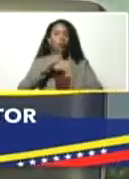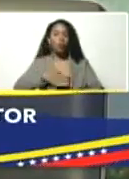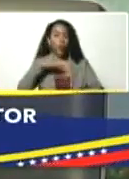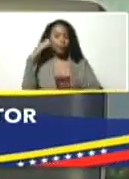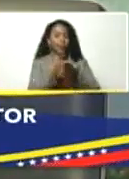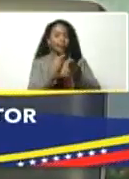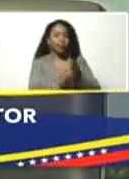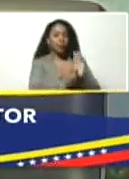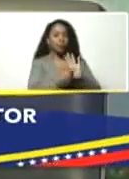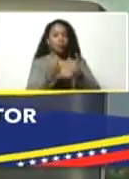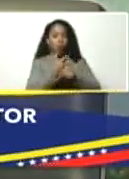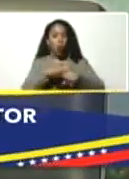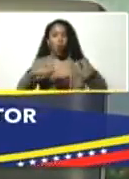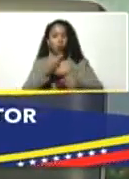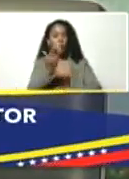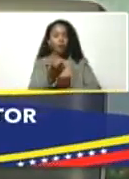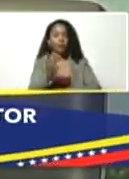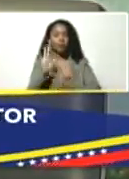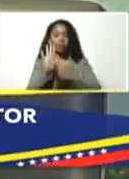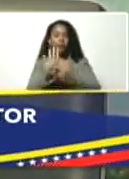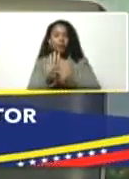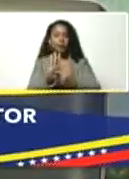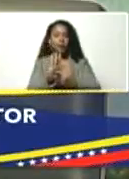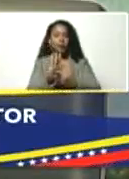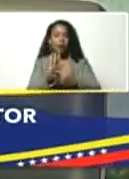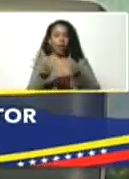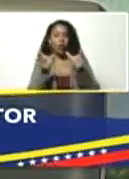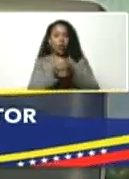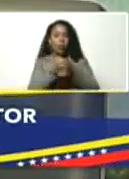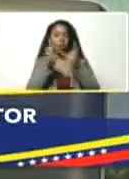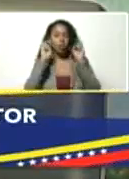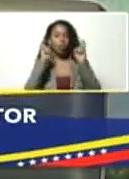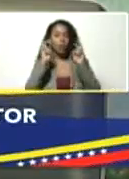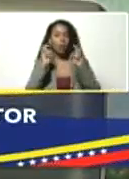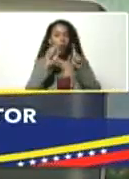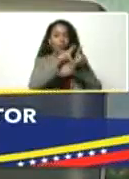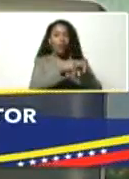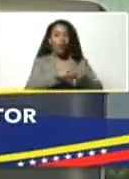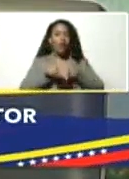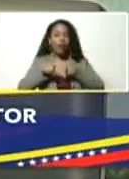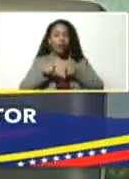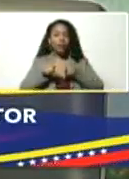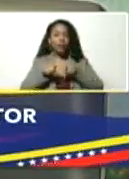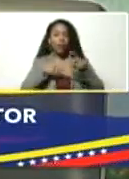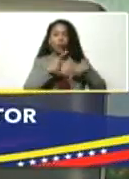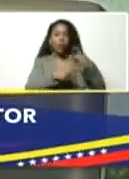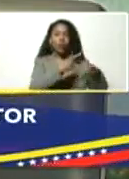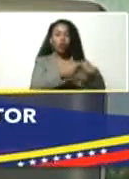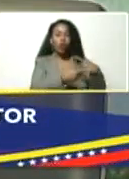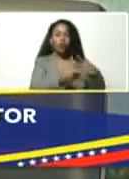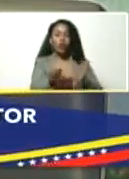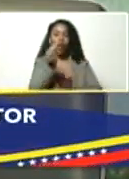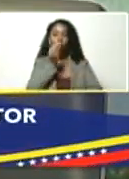mostrar crecimiento, como usted lo está refiriendo, en el sector de la agroindustria, en la producción de